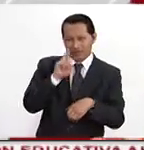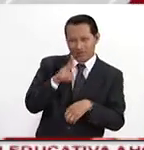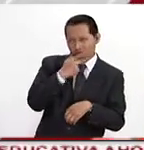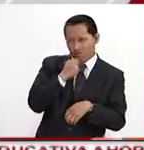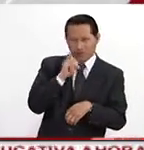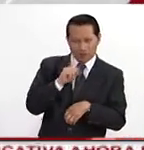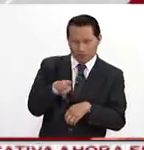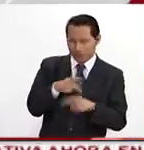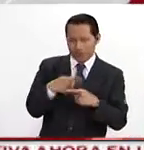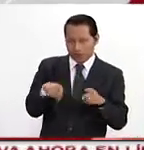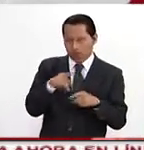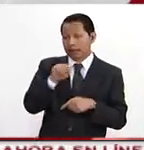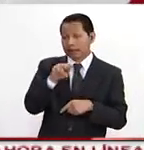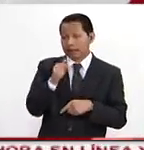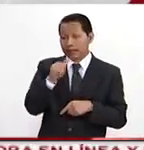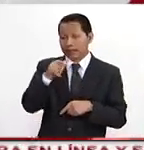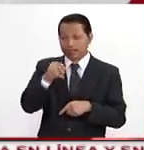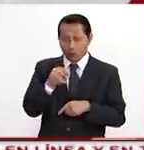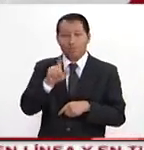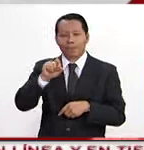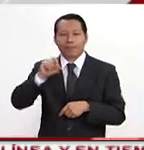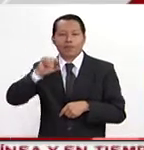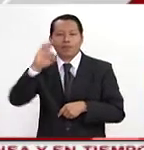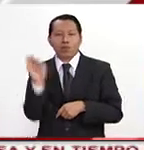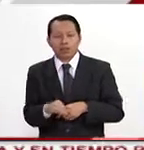mujer transgénero 20%